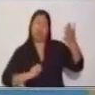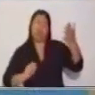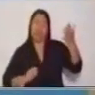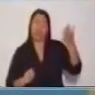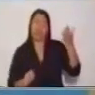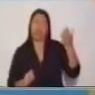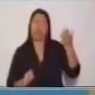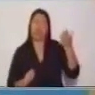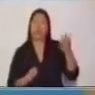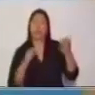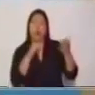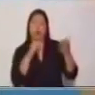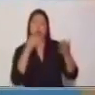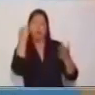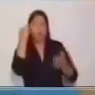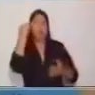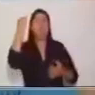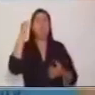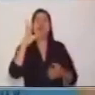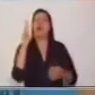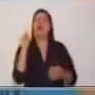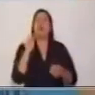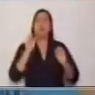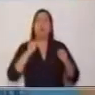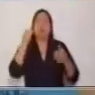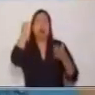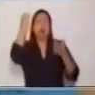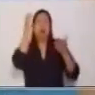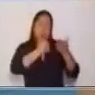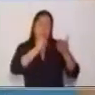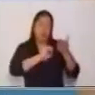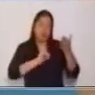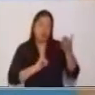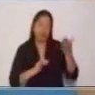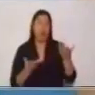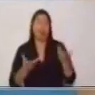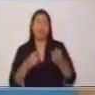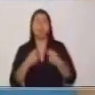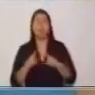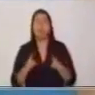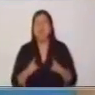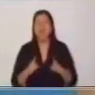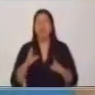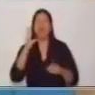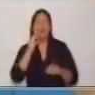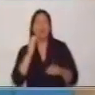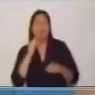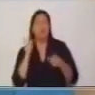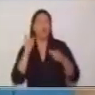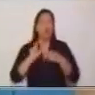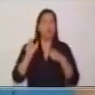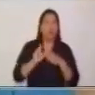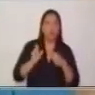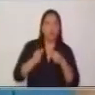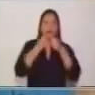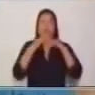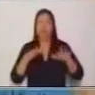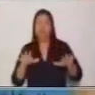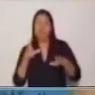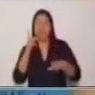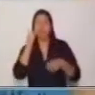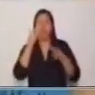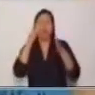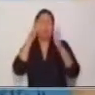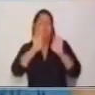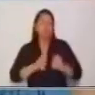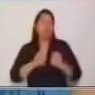que la imaginación no tenga que trabajar, en que hechos, cosas, animales y hombres se crucen, se busquen